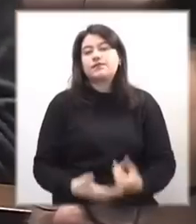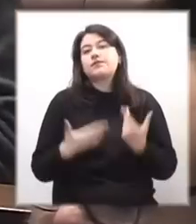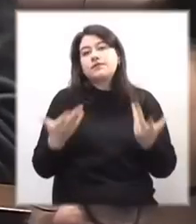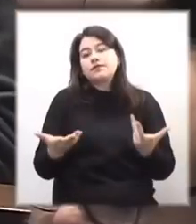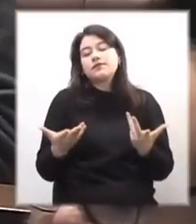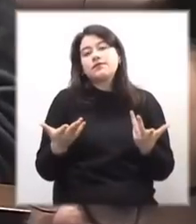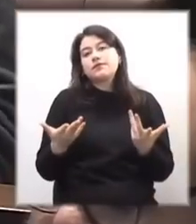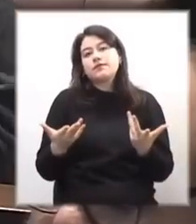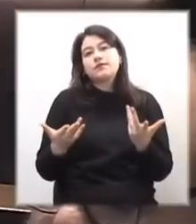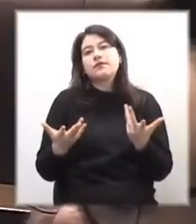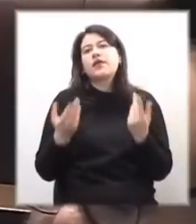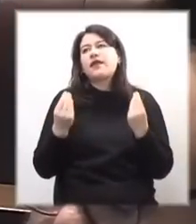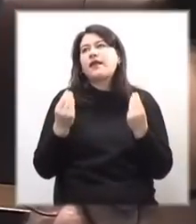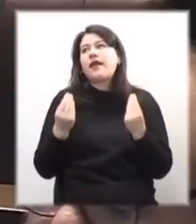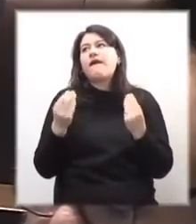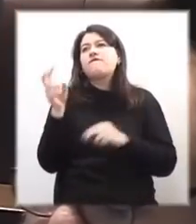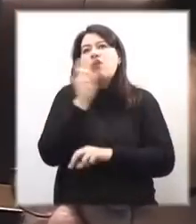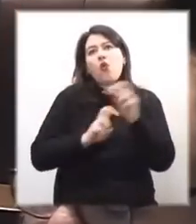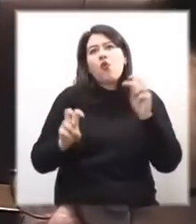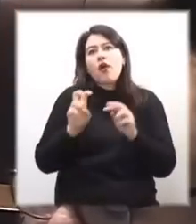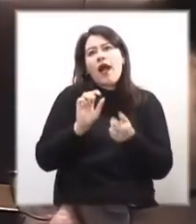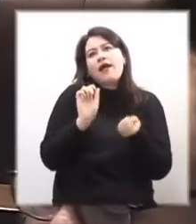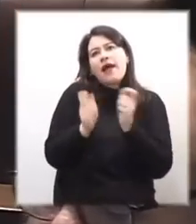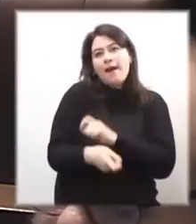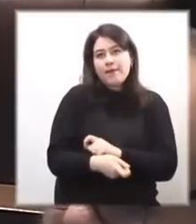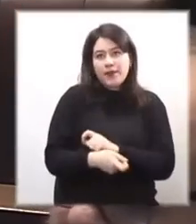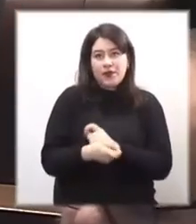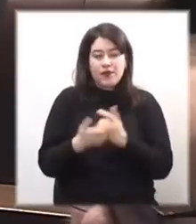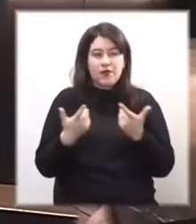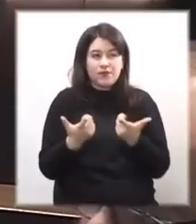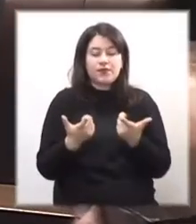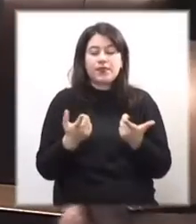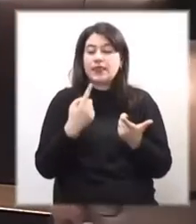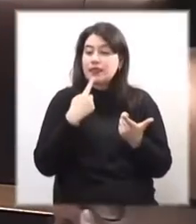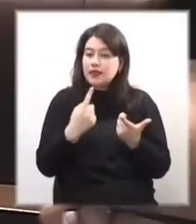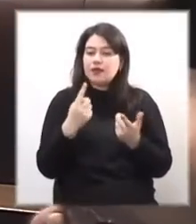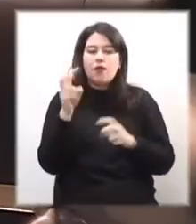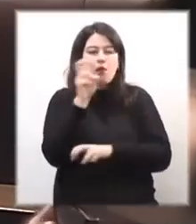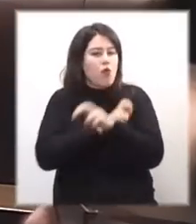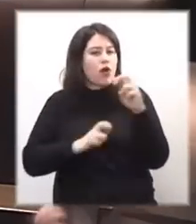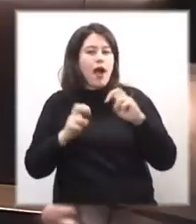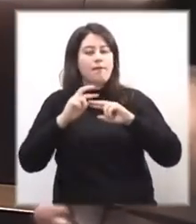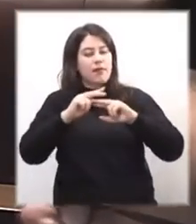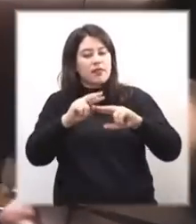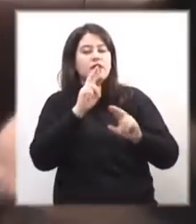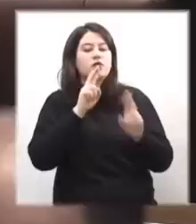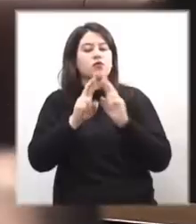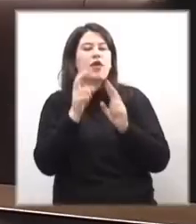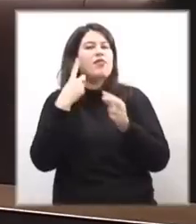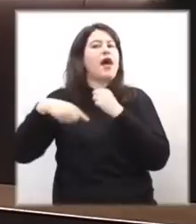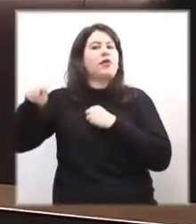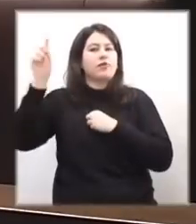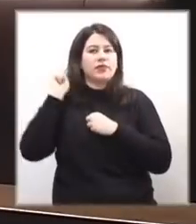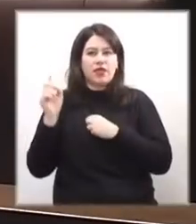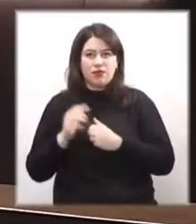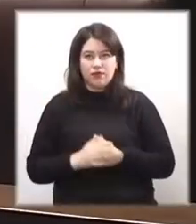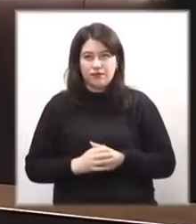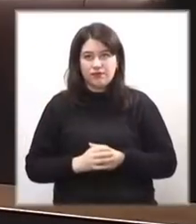Respecto a qué aspira con los cambios, el jefe de policía de Montevideo señaló: es para mantener los resultados del año